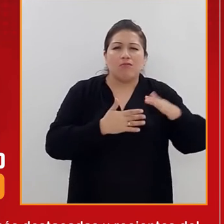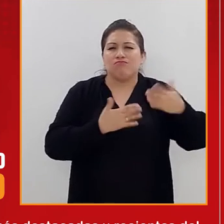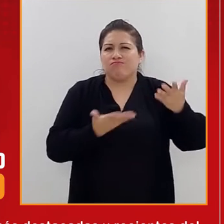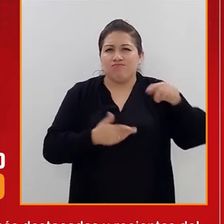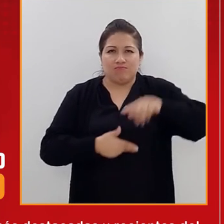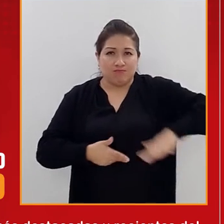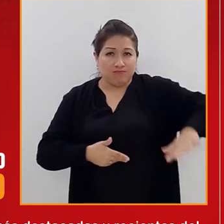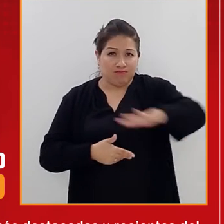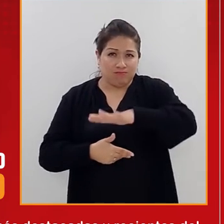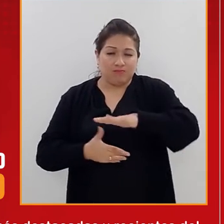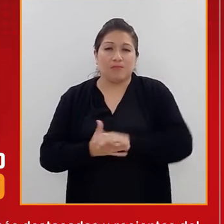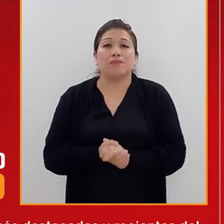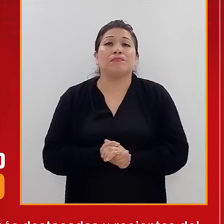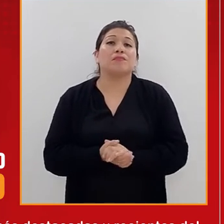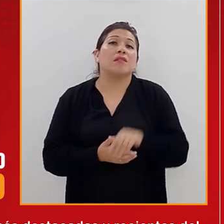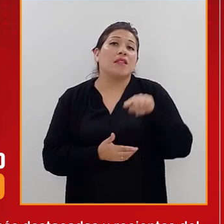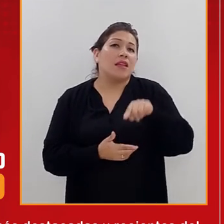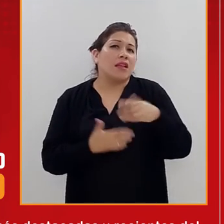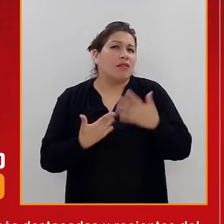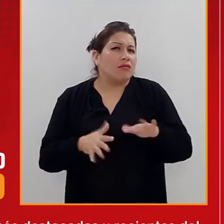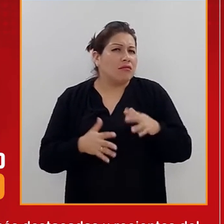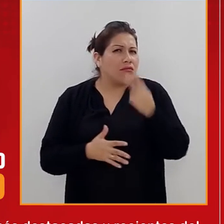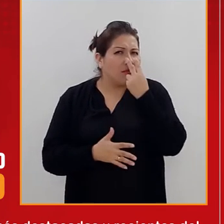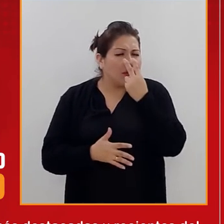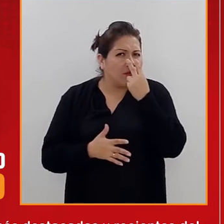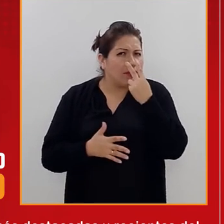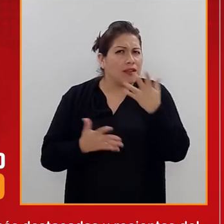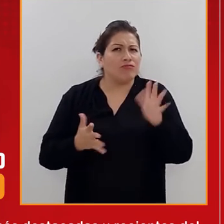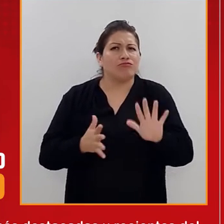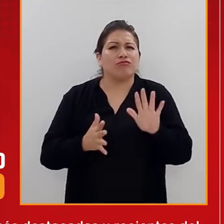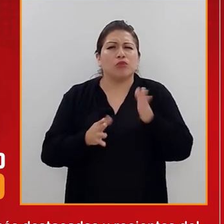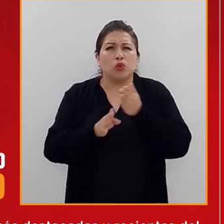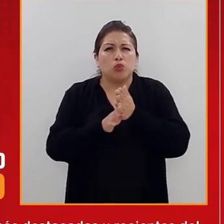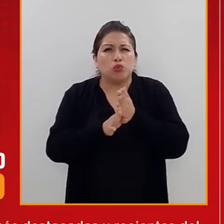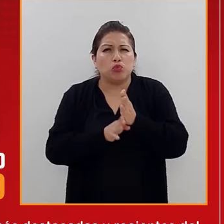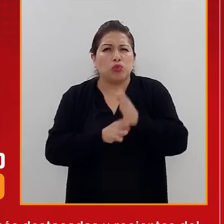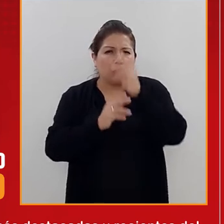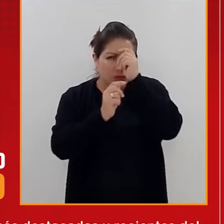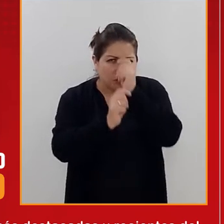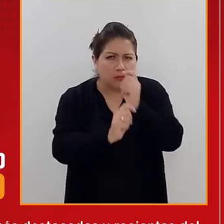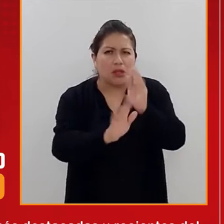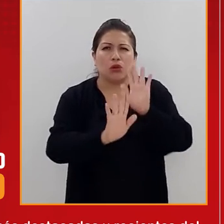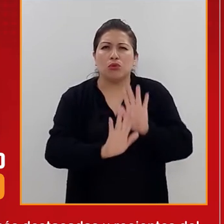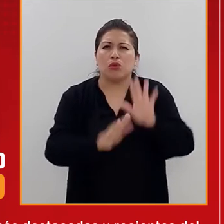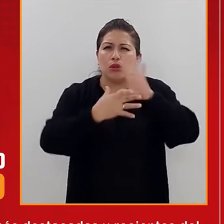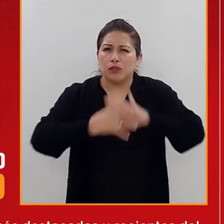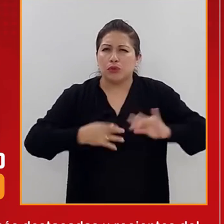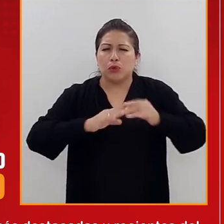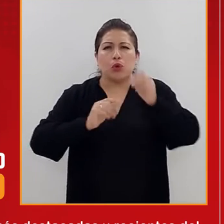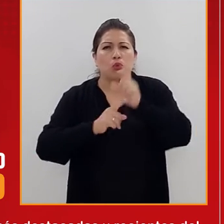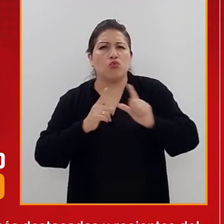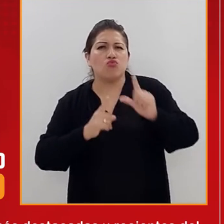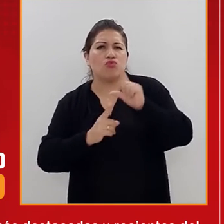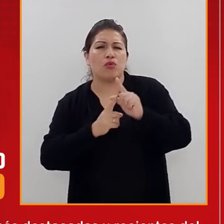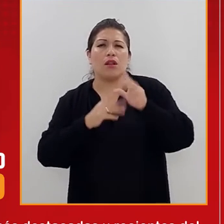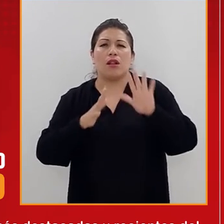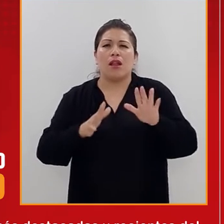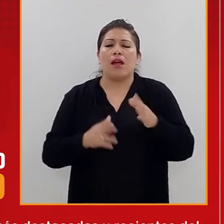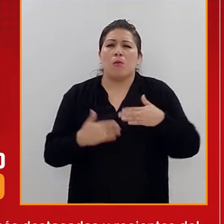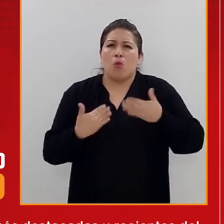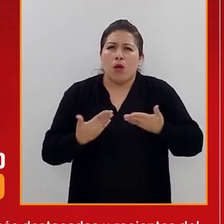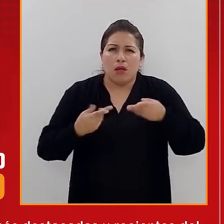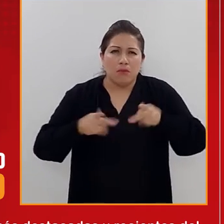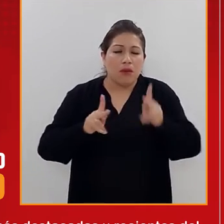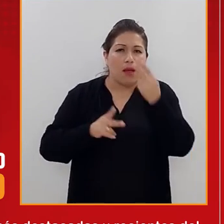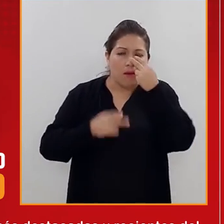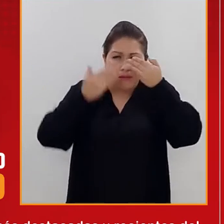de sus pobladores. Estos vestigios de carácter monumental, ceremonial y cotidiano nos servirán para